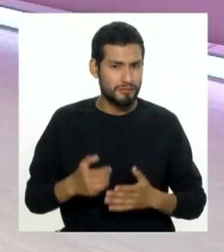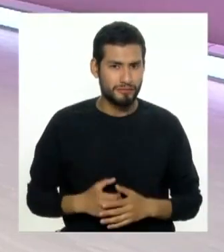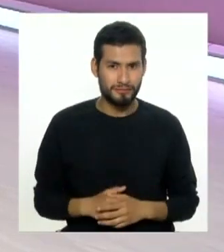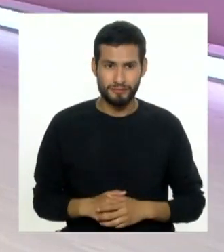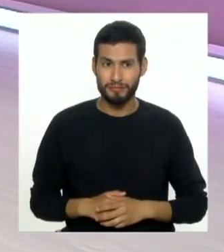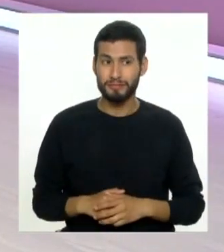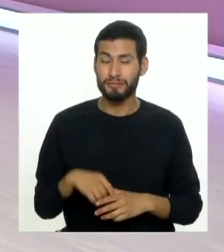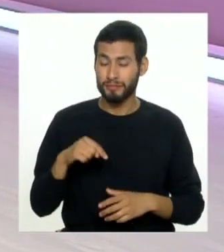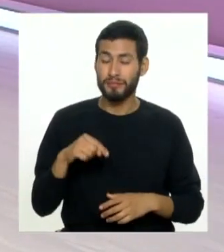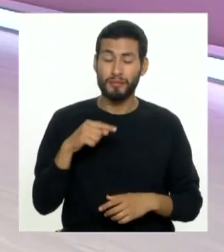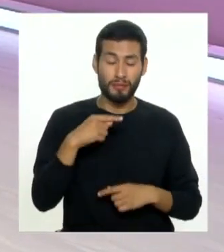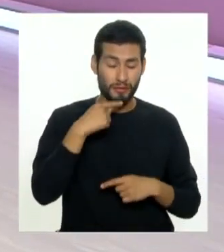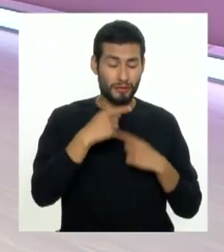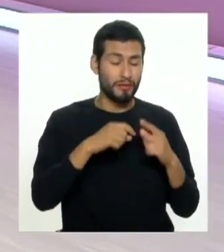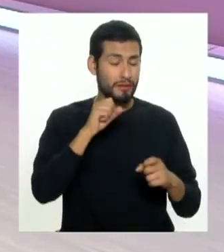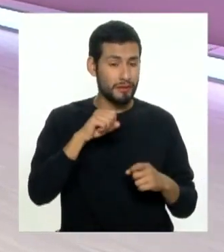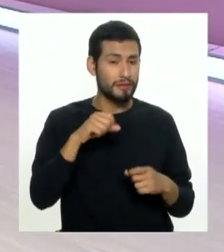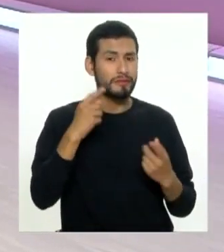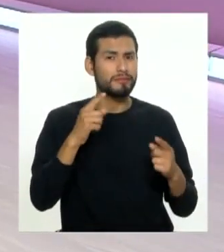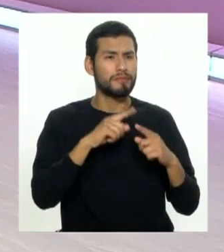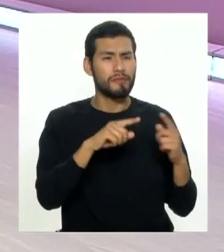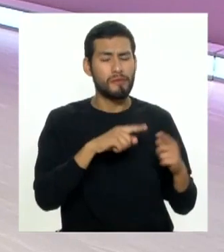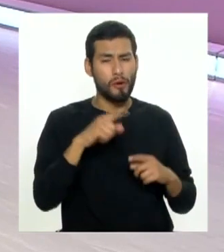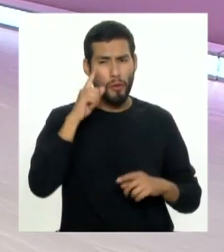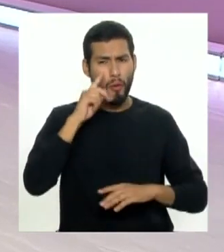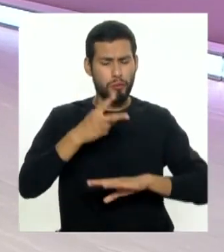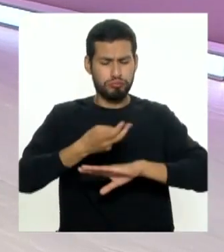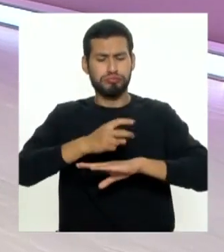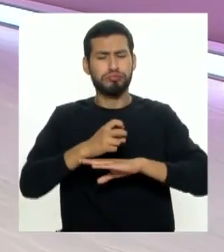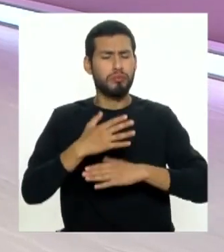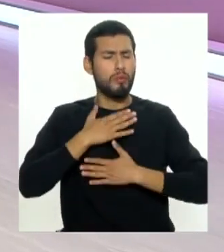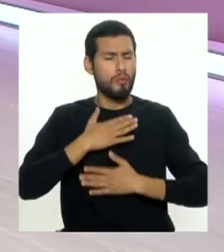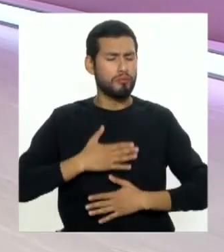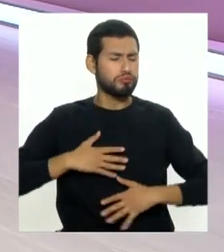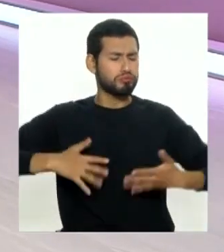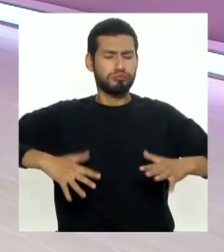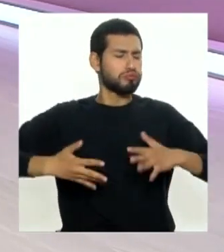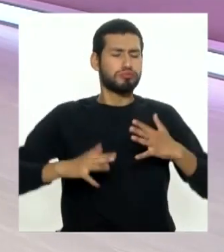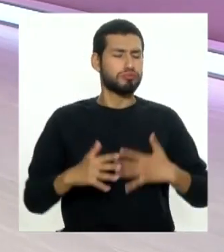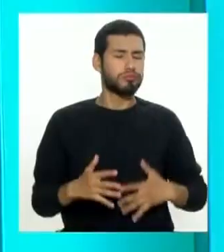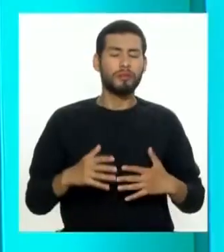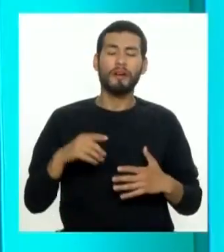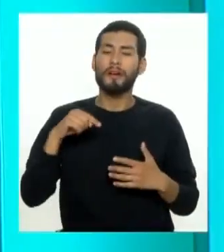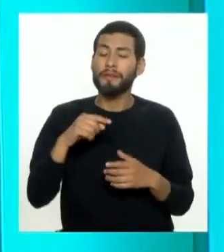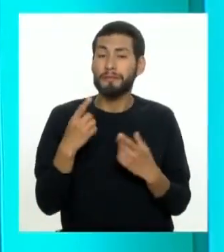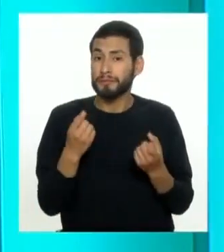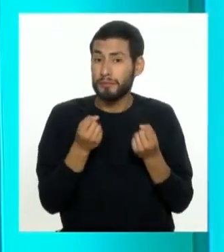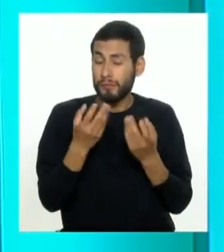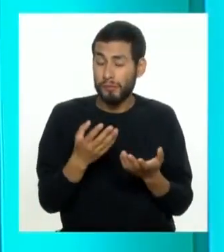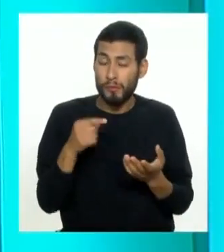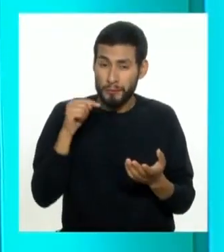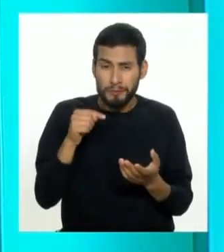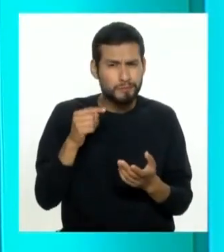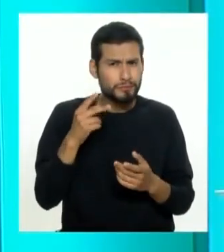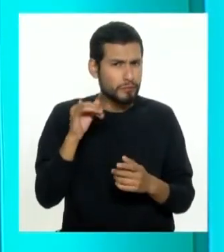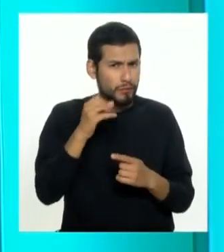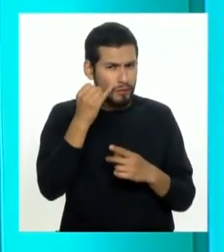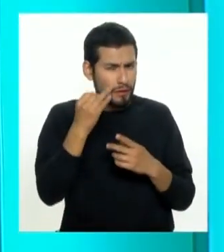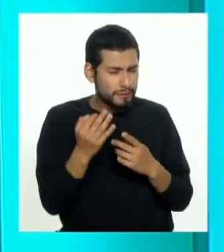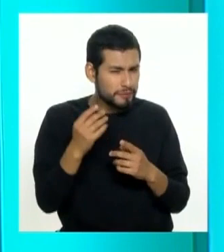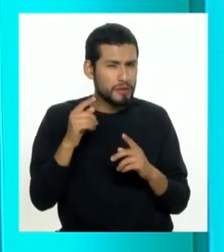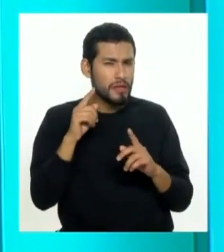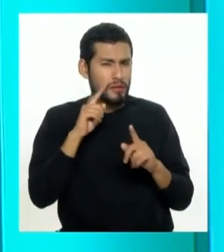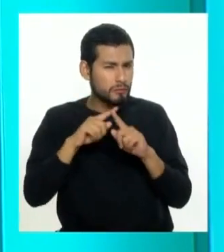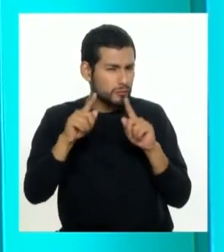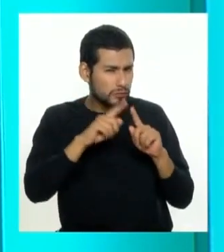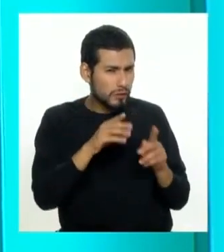se caracteriza, como tú bien dices, por convulsiones, hay muchas manifestaciones que no son convulsivas, pero que también son formas de epilepsia, y